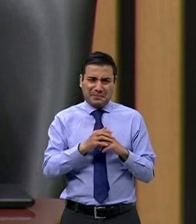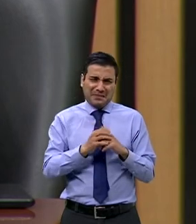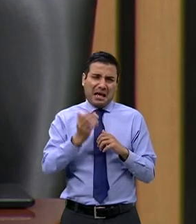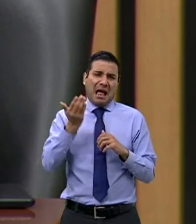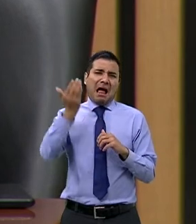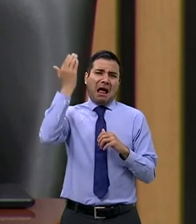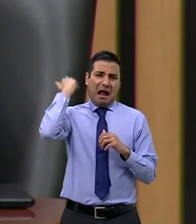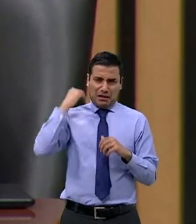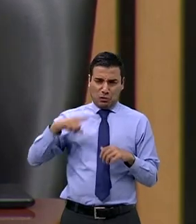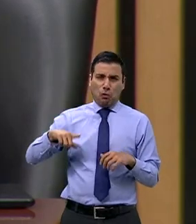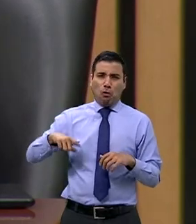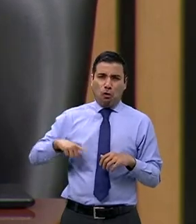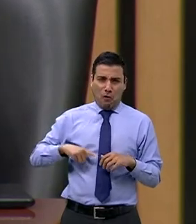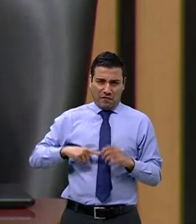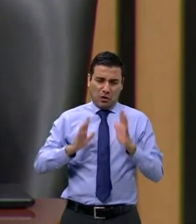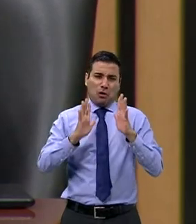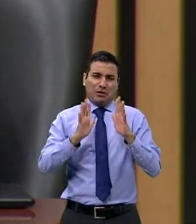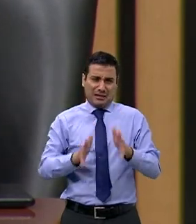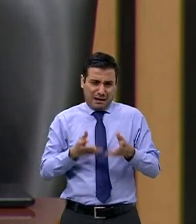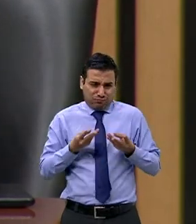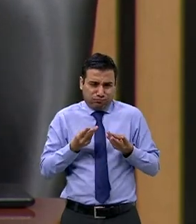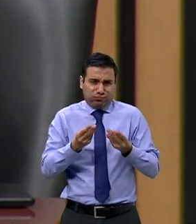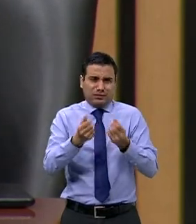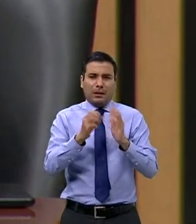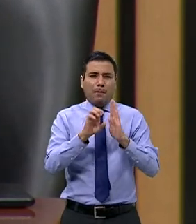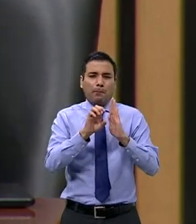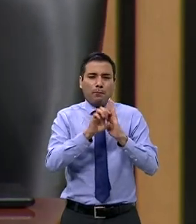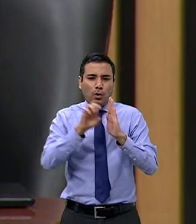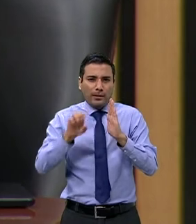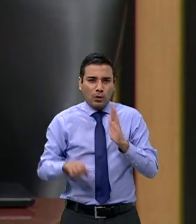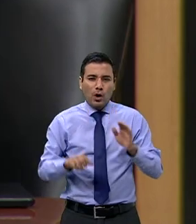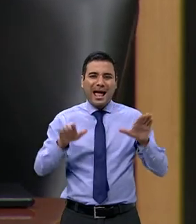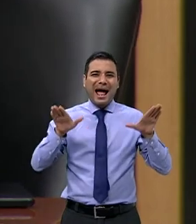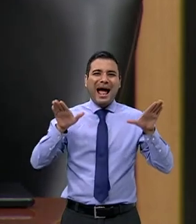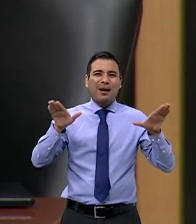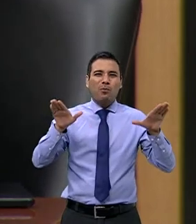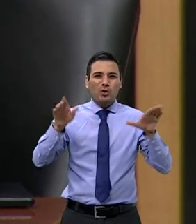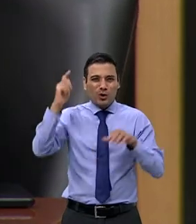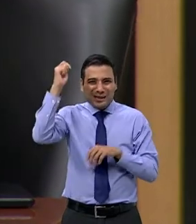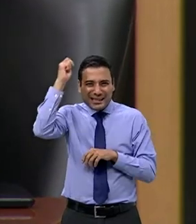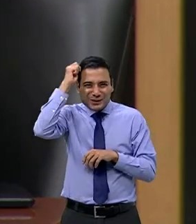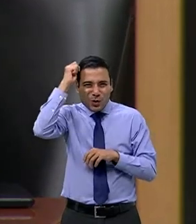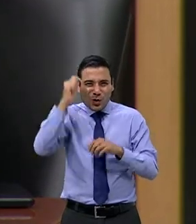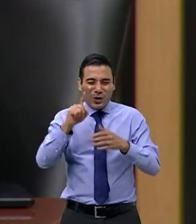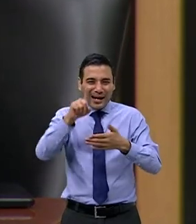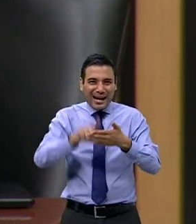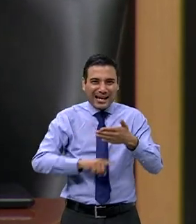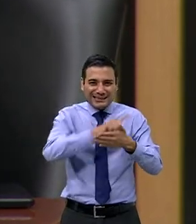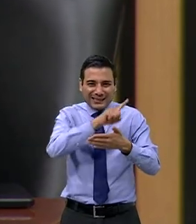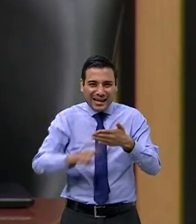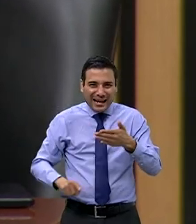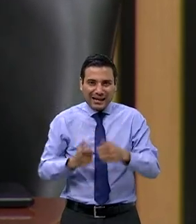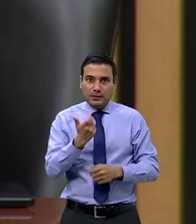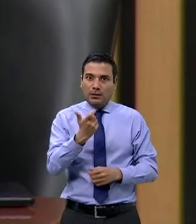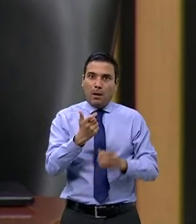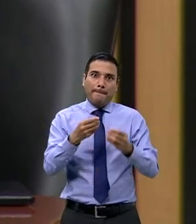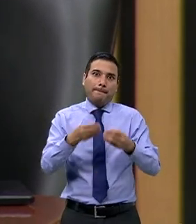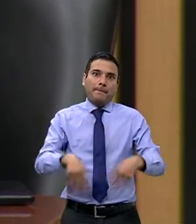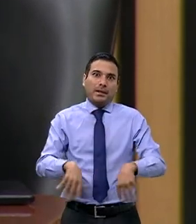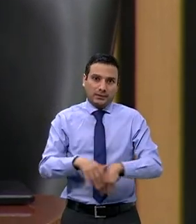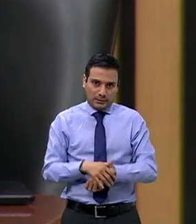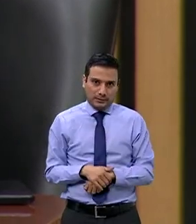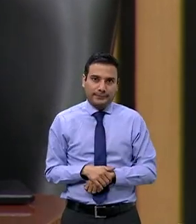como lo fue la eliminación del aeropuerto en texcoco el que no se realizará